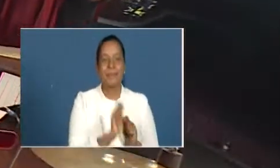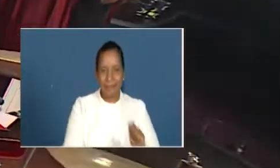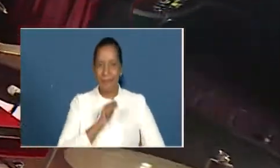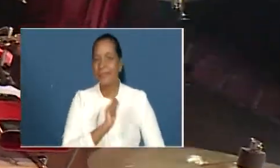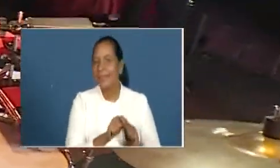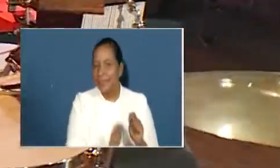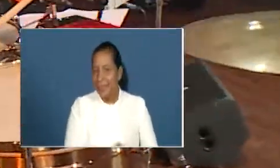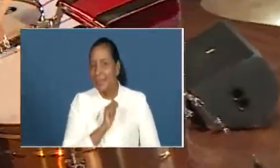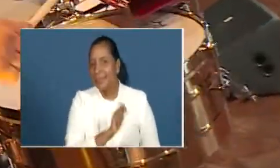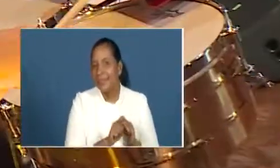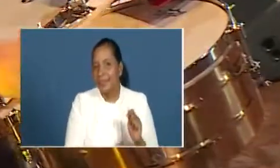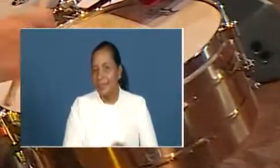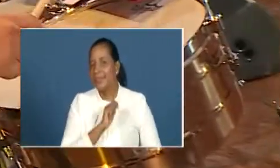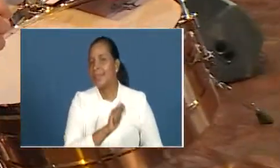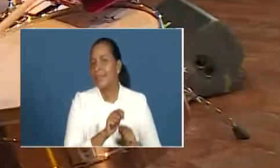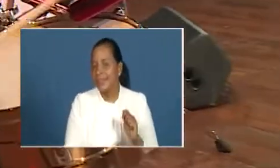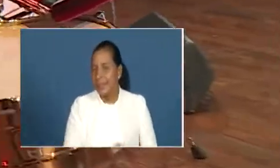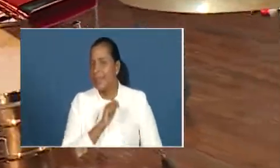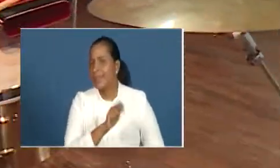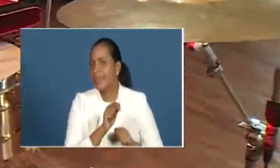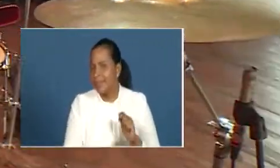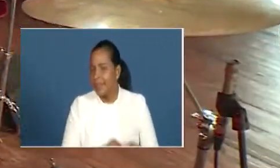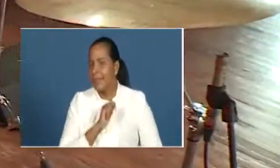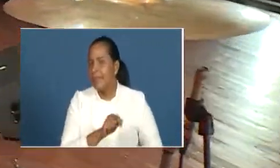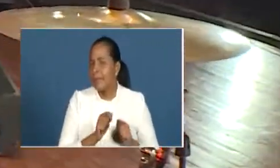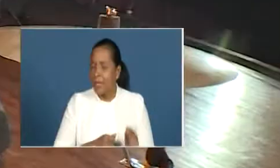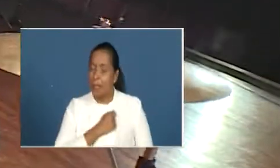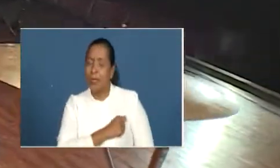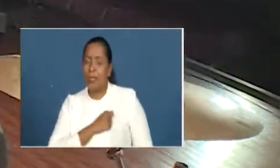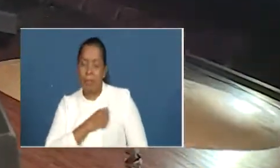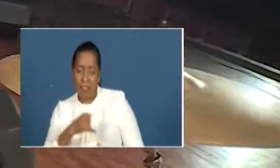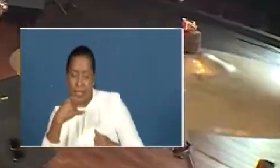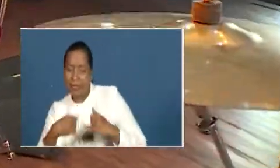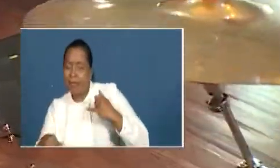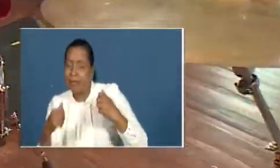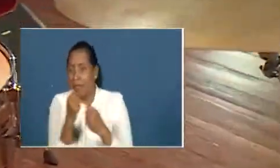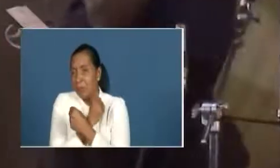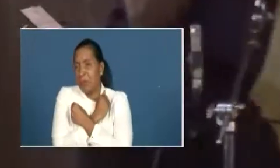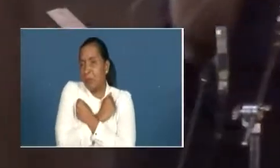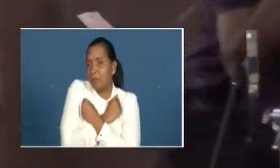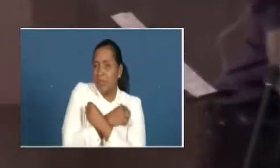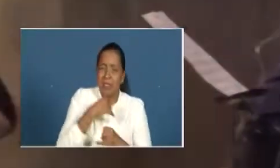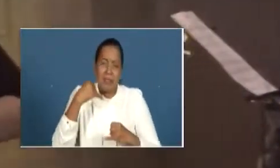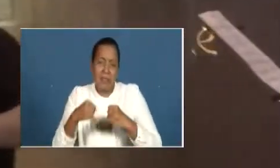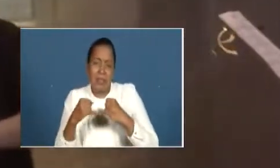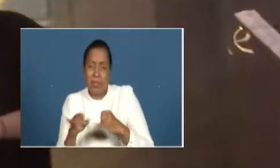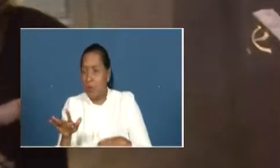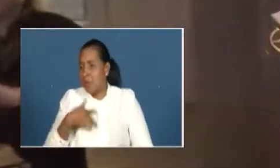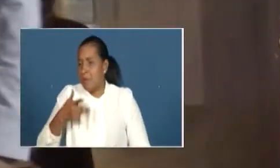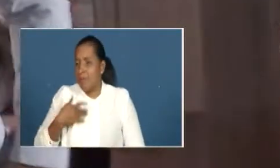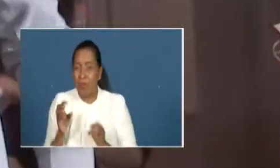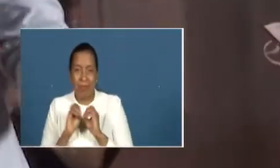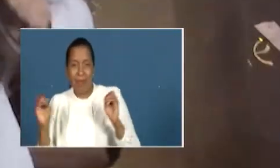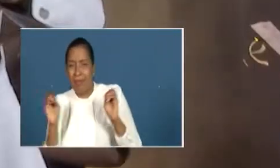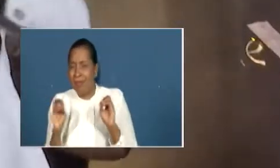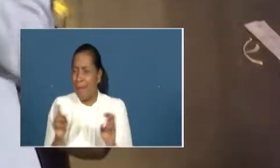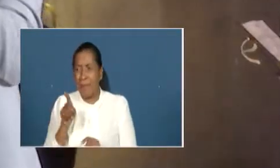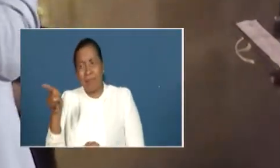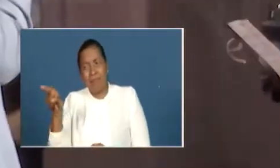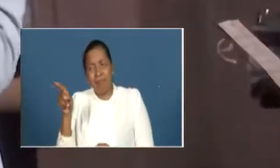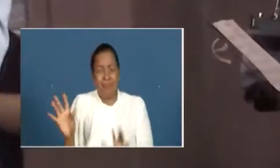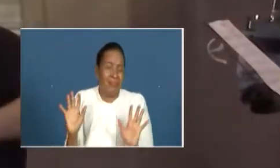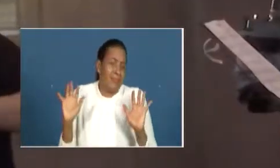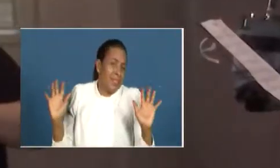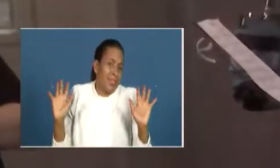Mi profundo pésame, ya lo nuestro terminó. Aunque me duela perderte, hoy